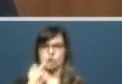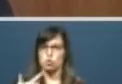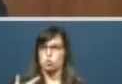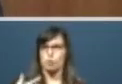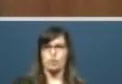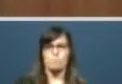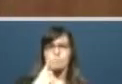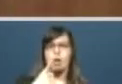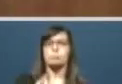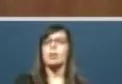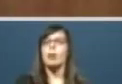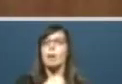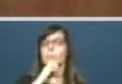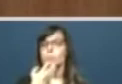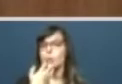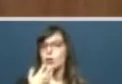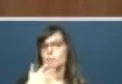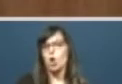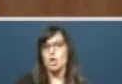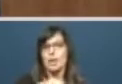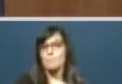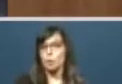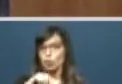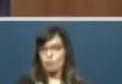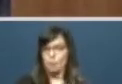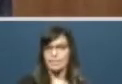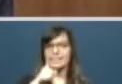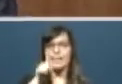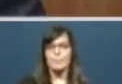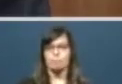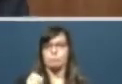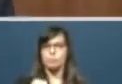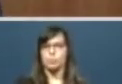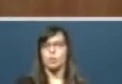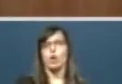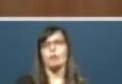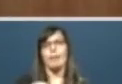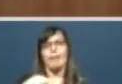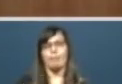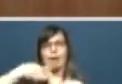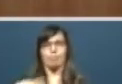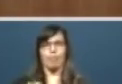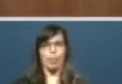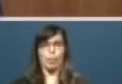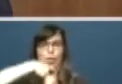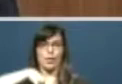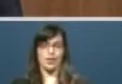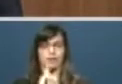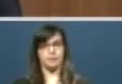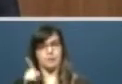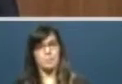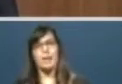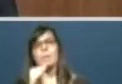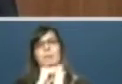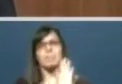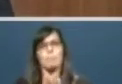la red de protección de las familias refuerzo de la renta garantizada de ciudadanía y por otro lado las medidas las medidas de estímulo